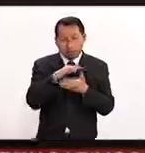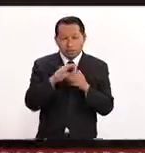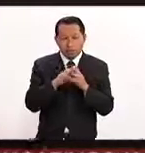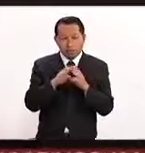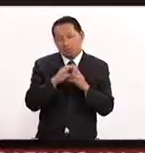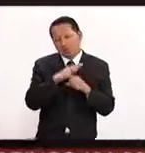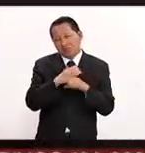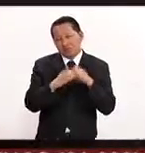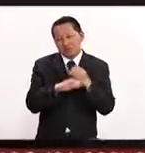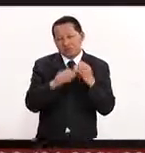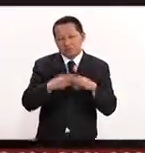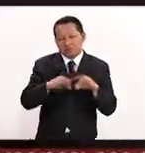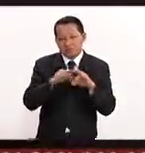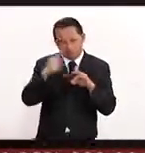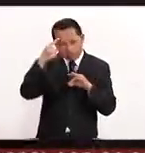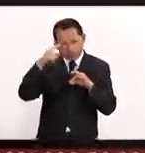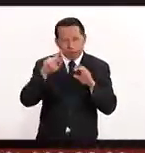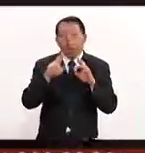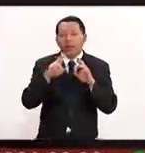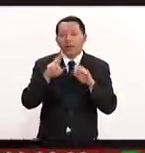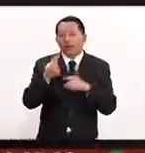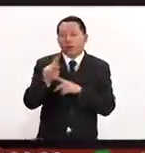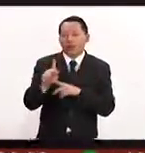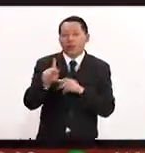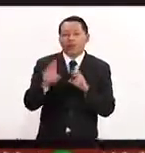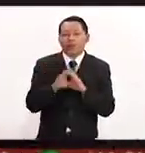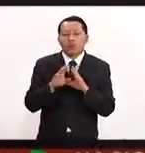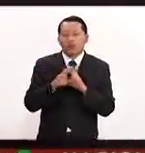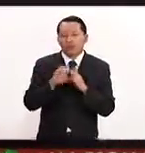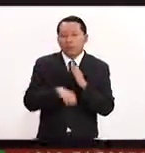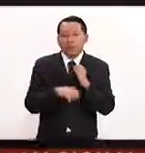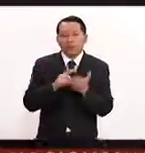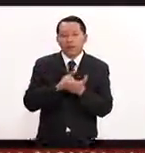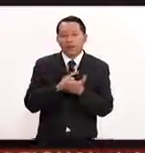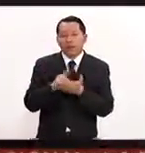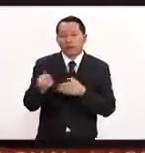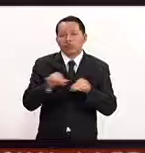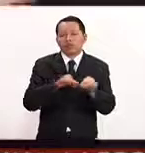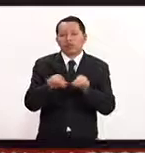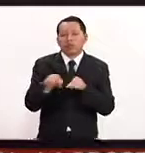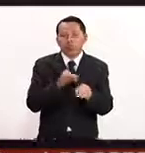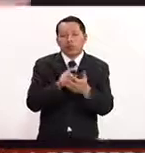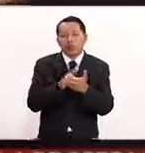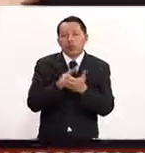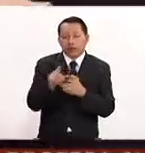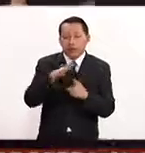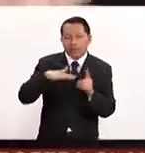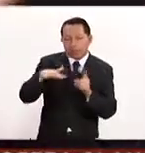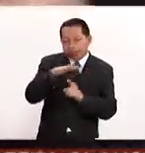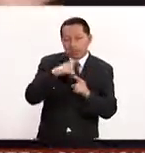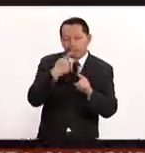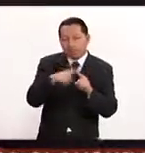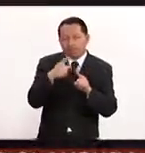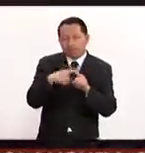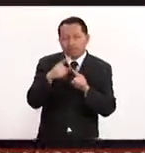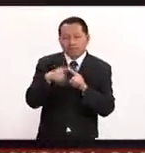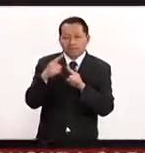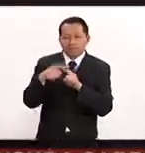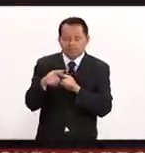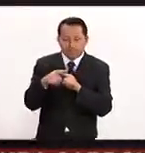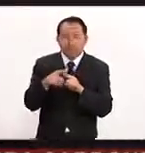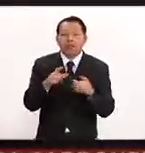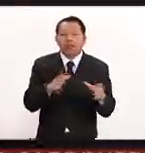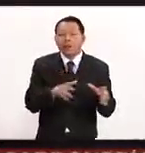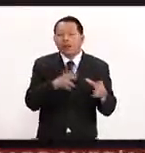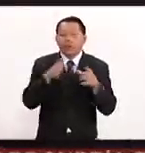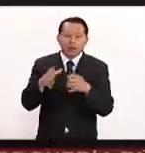que son importantes para el Reino Unido, por ejemplo, derechos del trabajo, derechos ambientales, etcétera, y moverlo todo